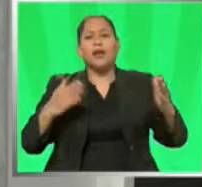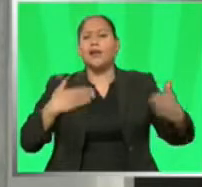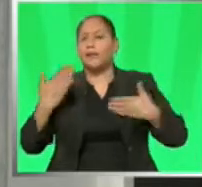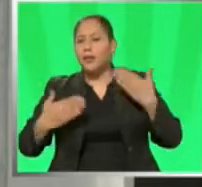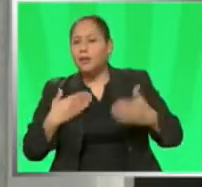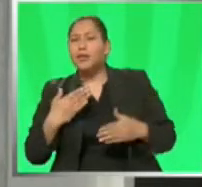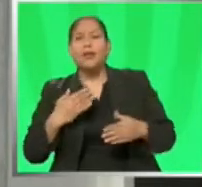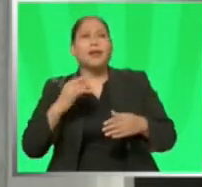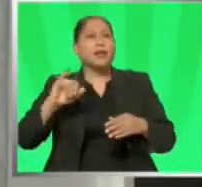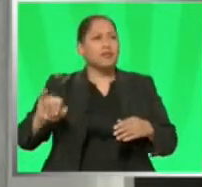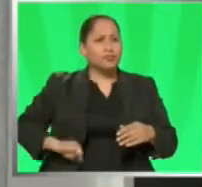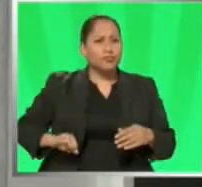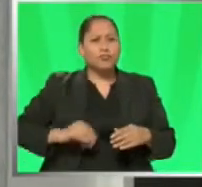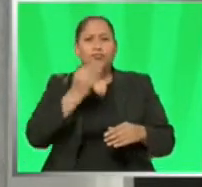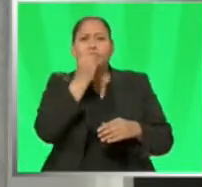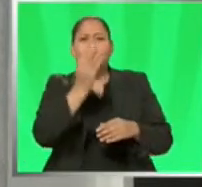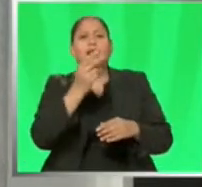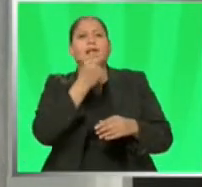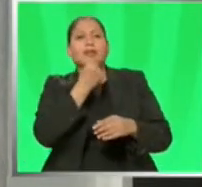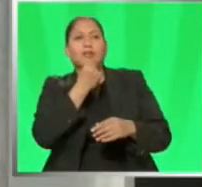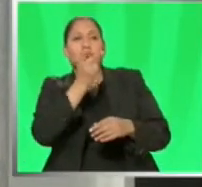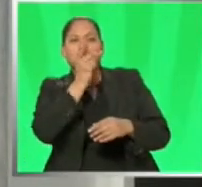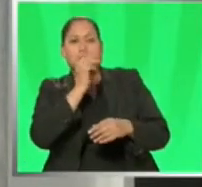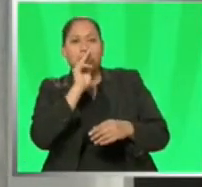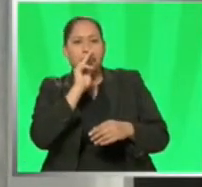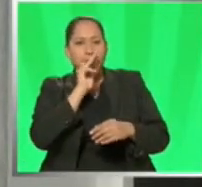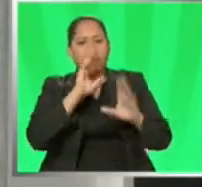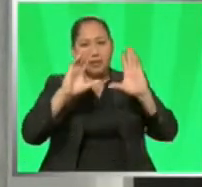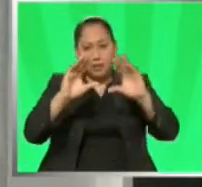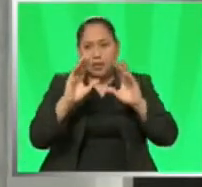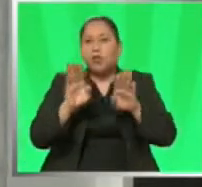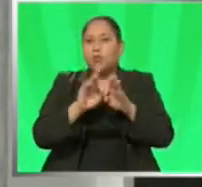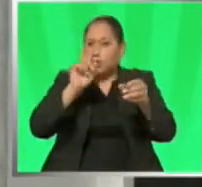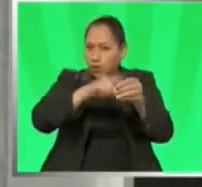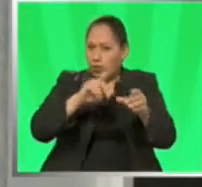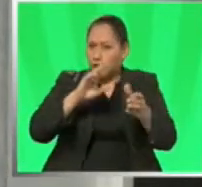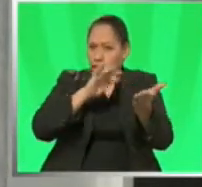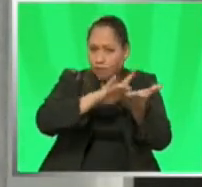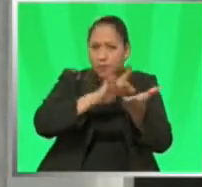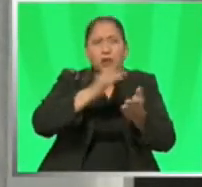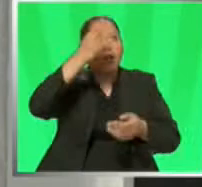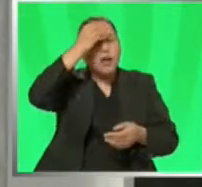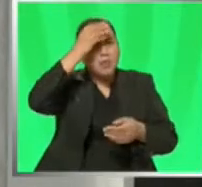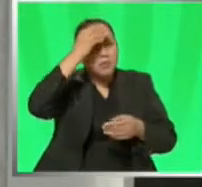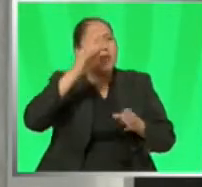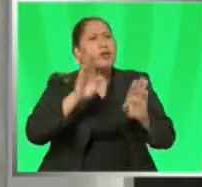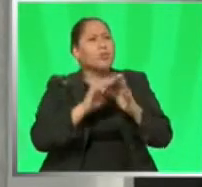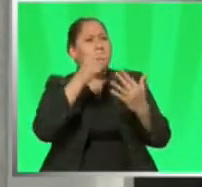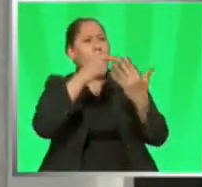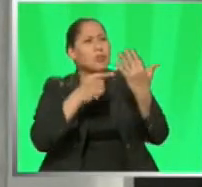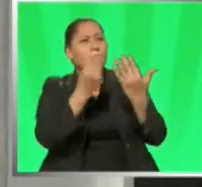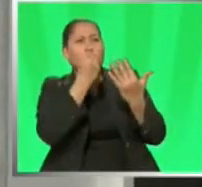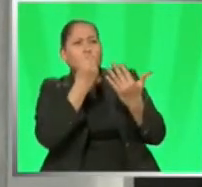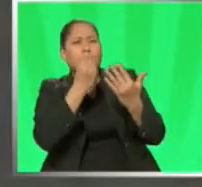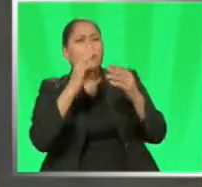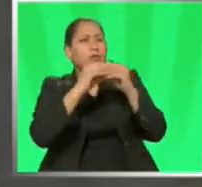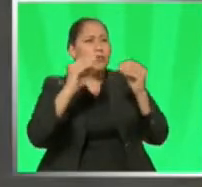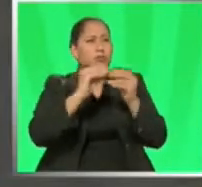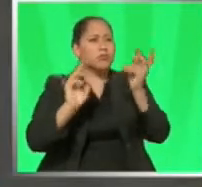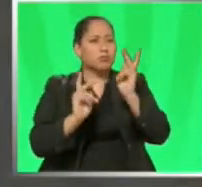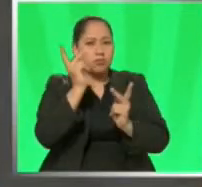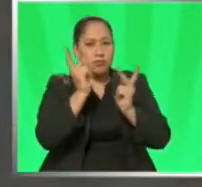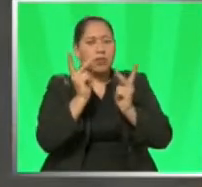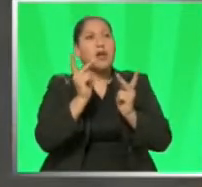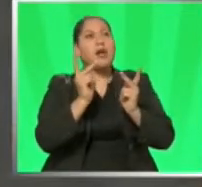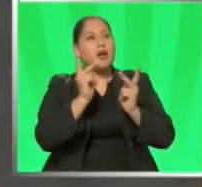divertida, amena, a los niños y a los padres de familia que participen y que aprendan sobre la importancia que es comer e incluir frutas y verduras